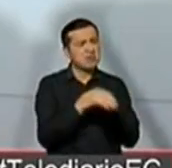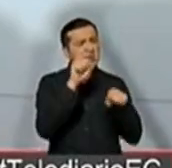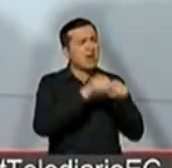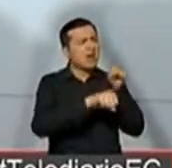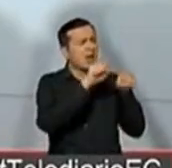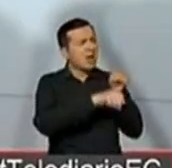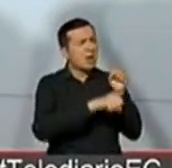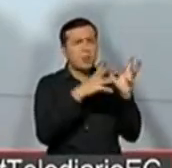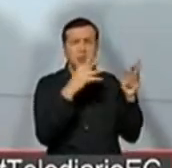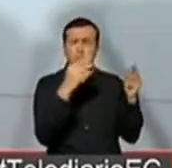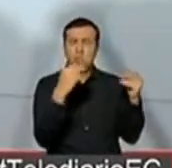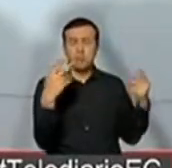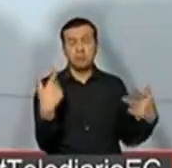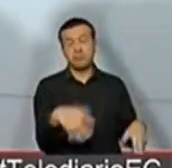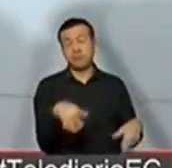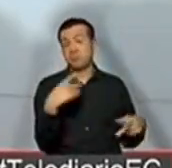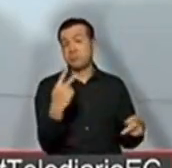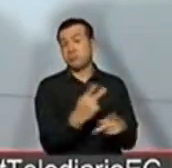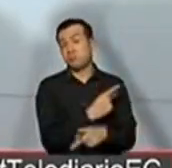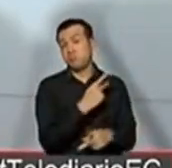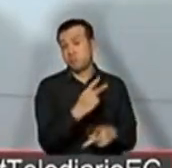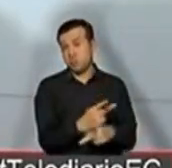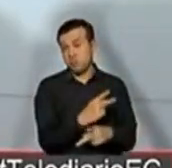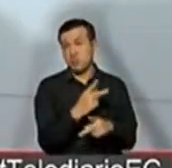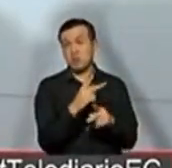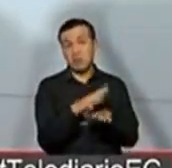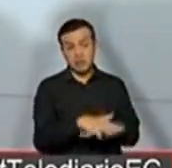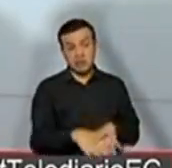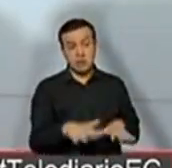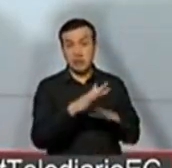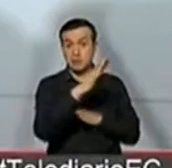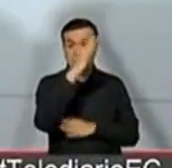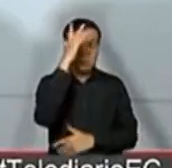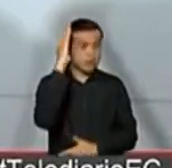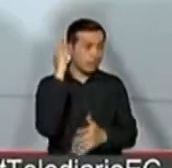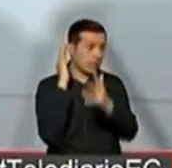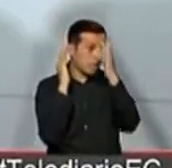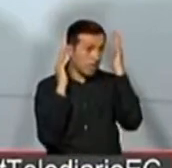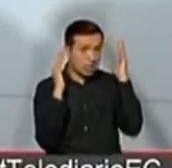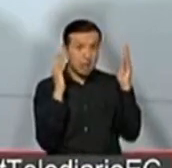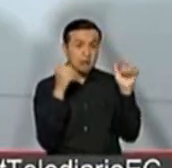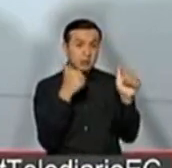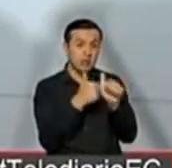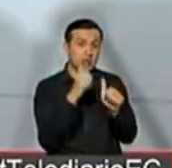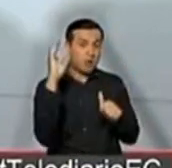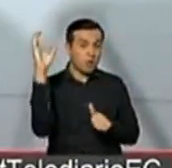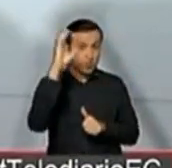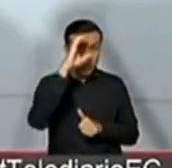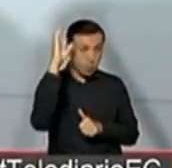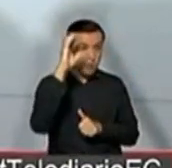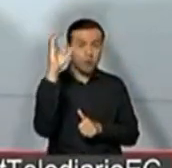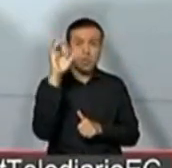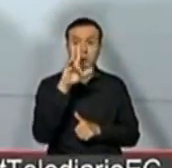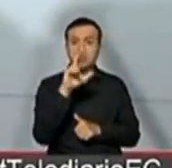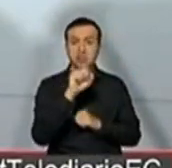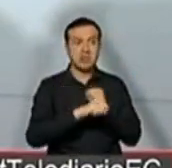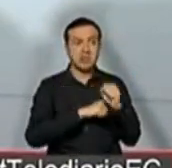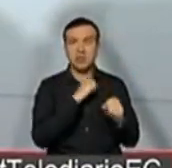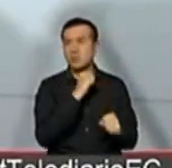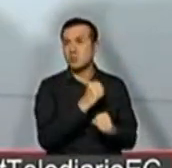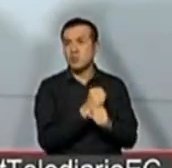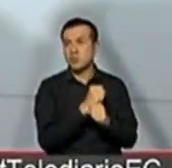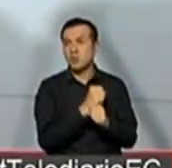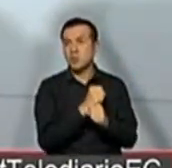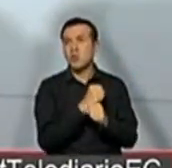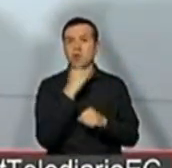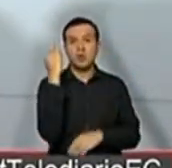daños. No. Es una zona selvática, está al lado de Colombia. Colombia durante 30 años no pudo desarrollar